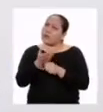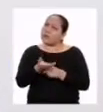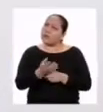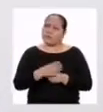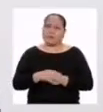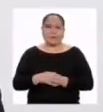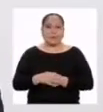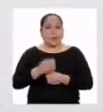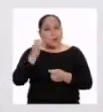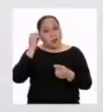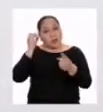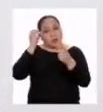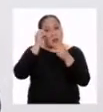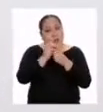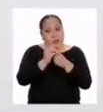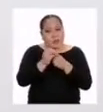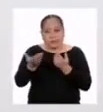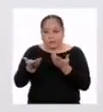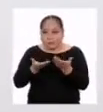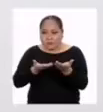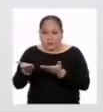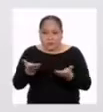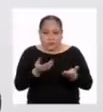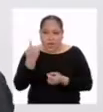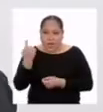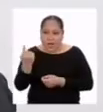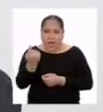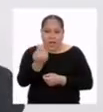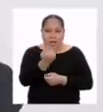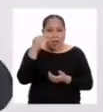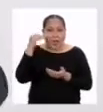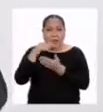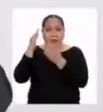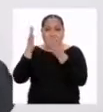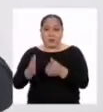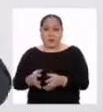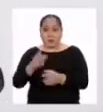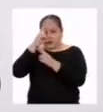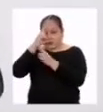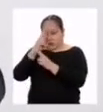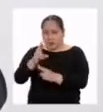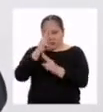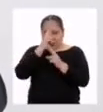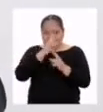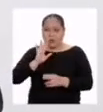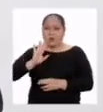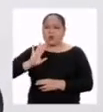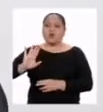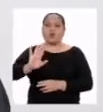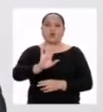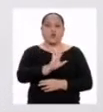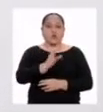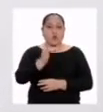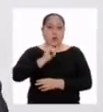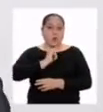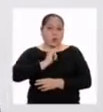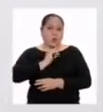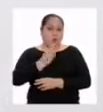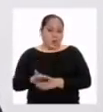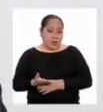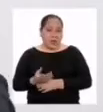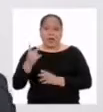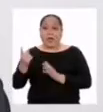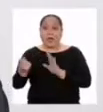El objetivo es poder atender a cada estudiante, respetando su individualidad y